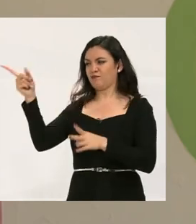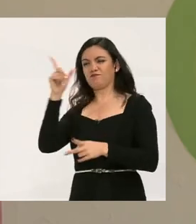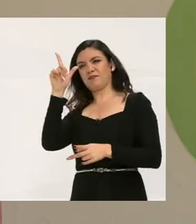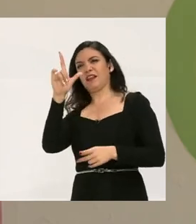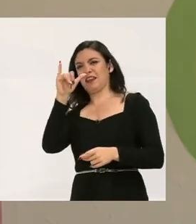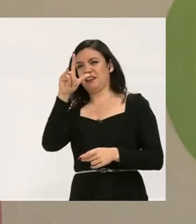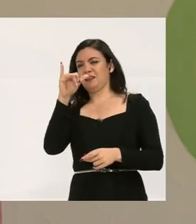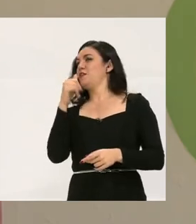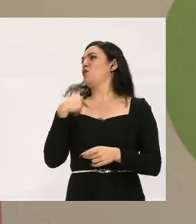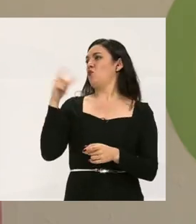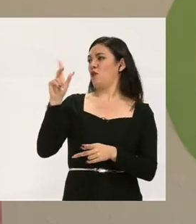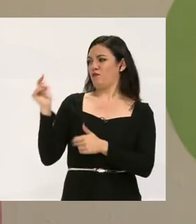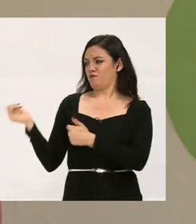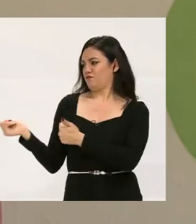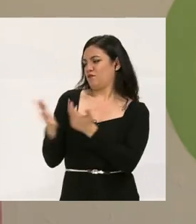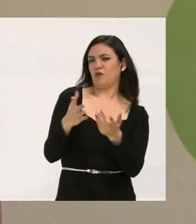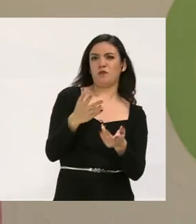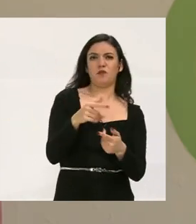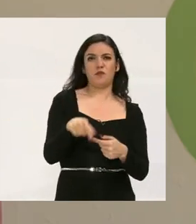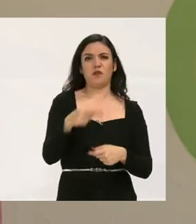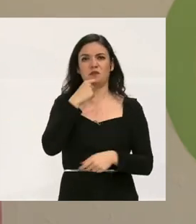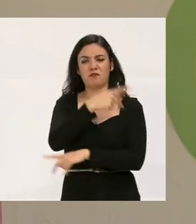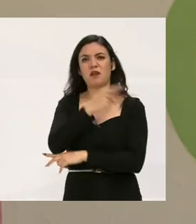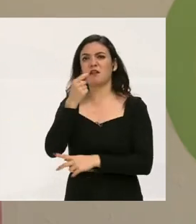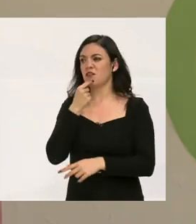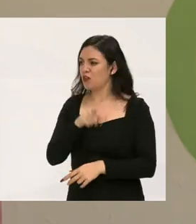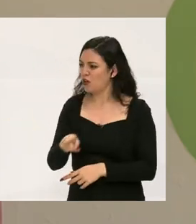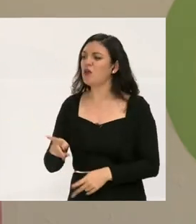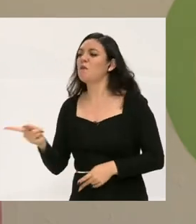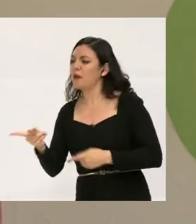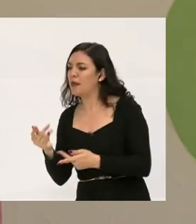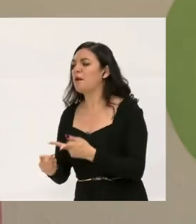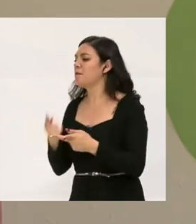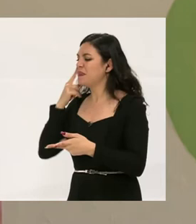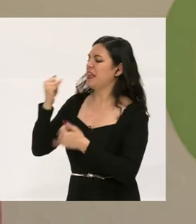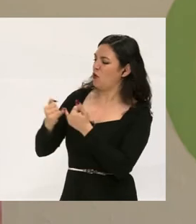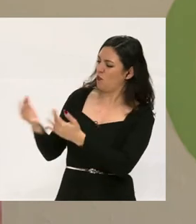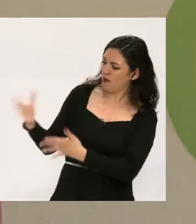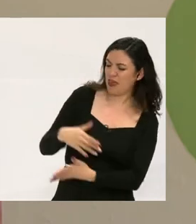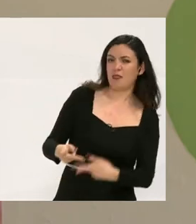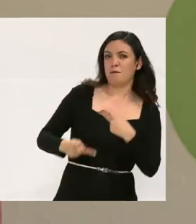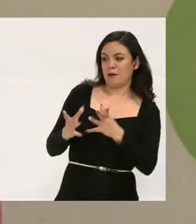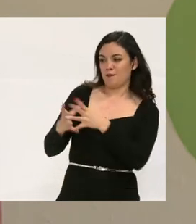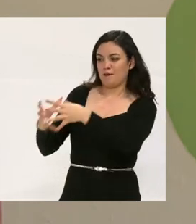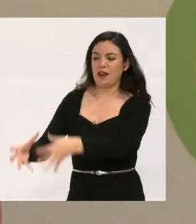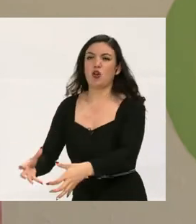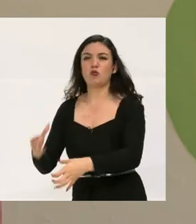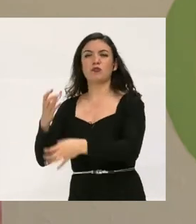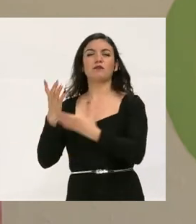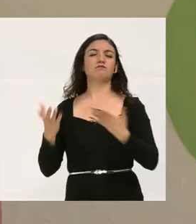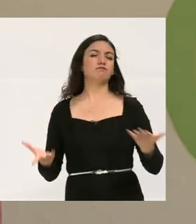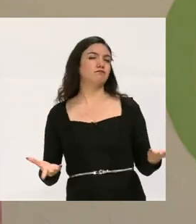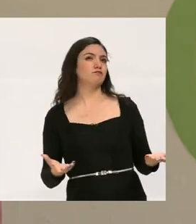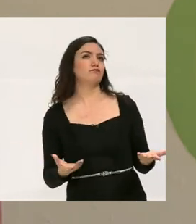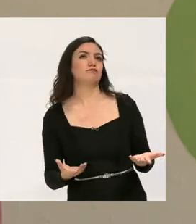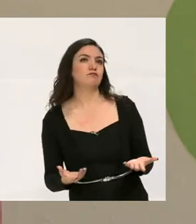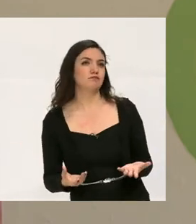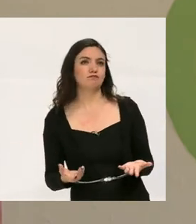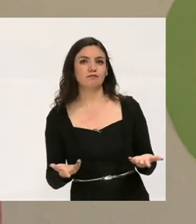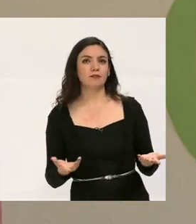comentaba yo a lily que cuando lo llegó al parque hay muchas personas que lo comentan le prestan pelota o sea